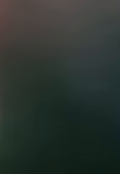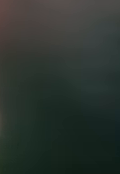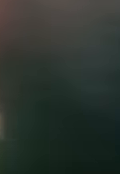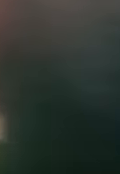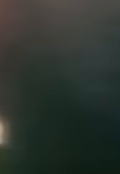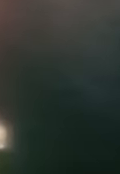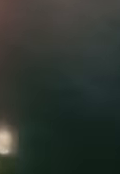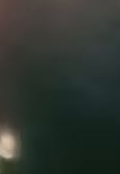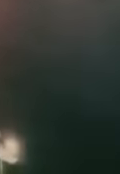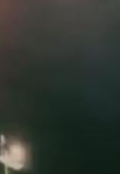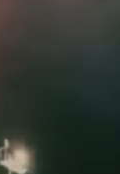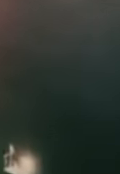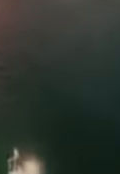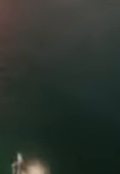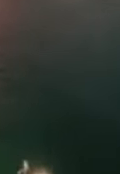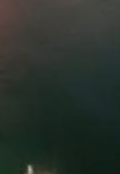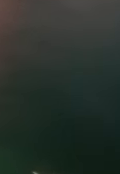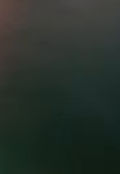Maduro más cerca.